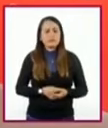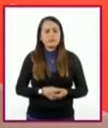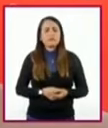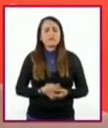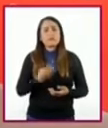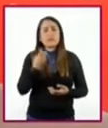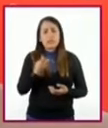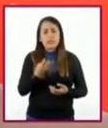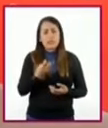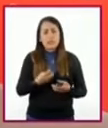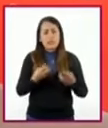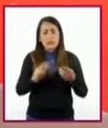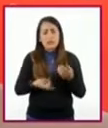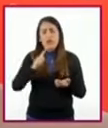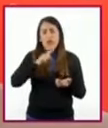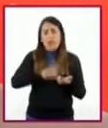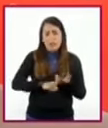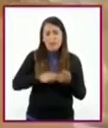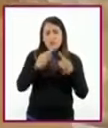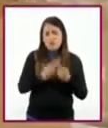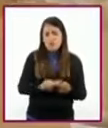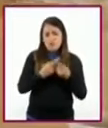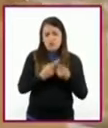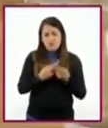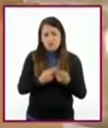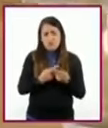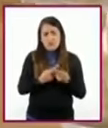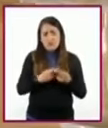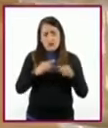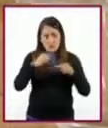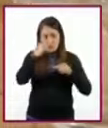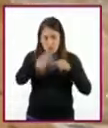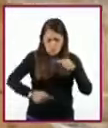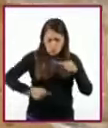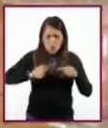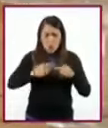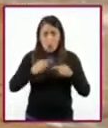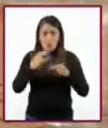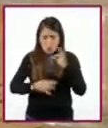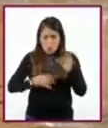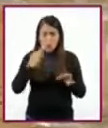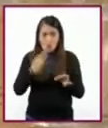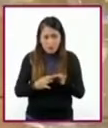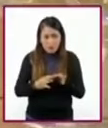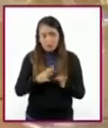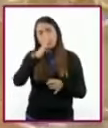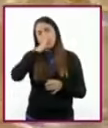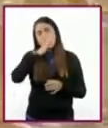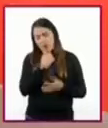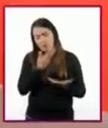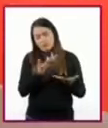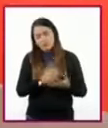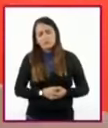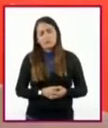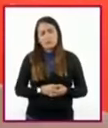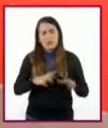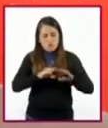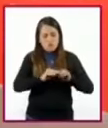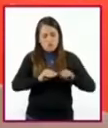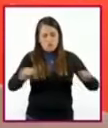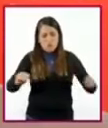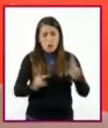deslave de nutrientes que no permite que el ciclo se cumpla. por lo que trae como consecuencia suelos